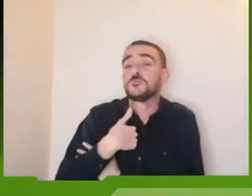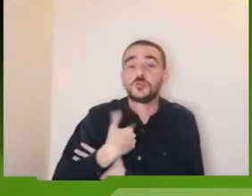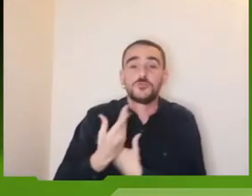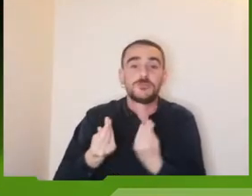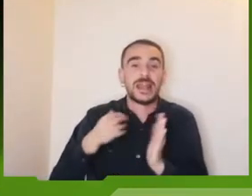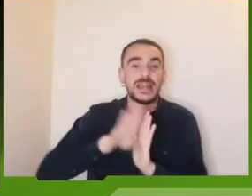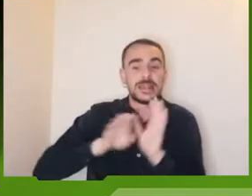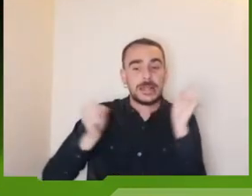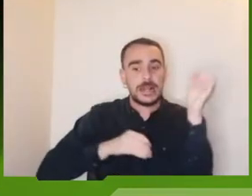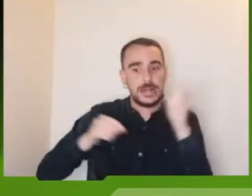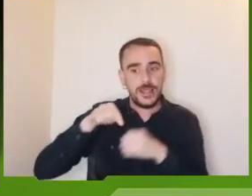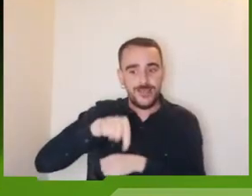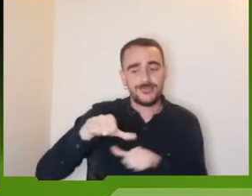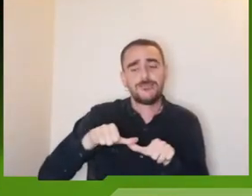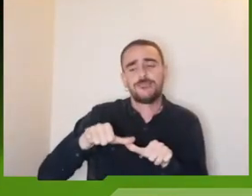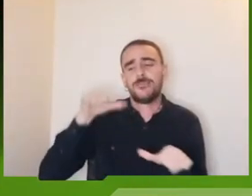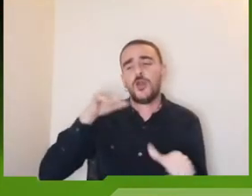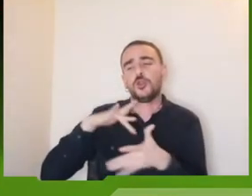veces.